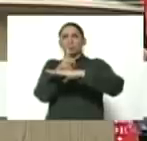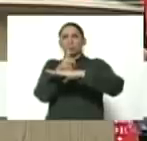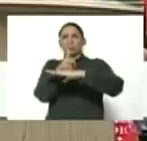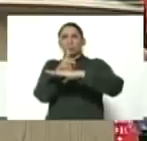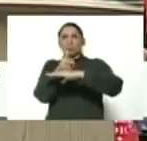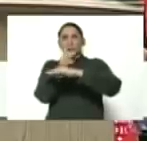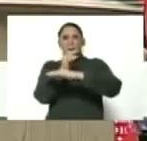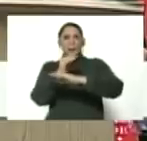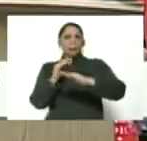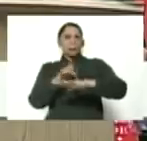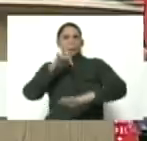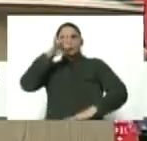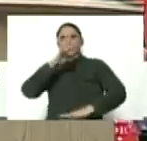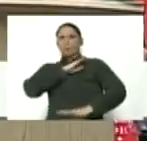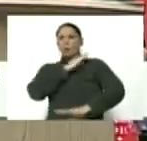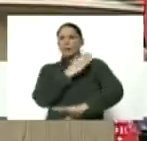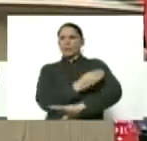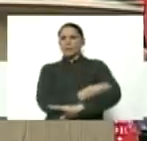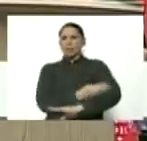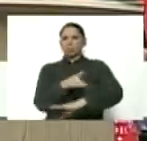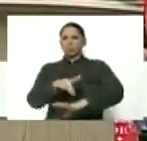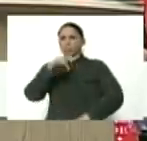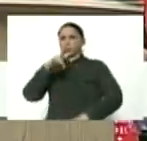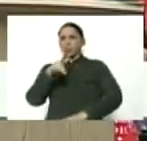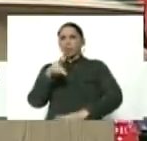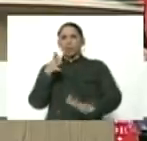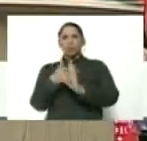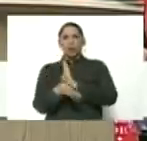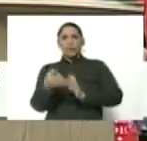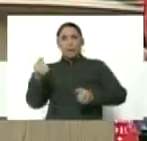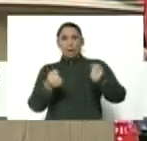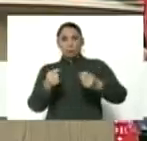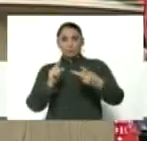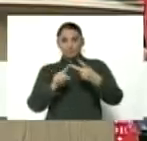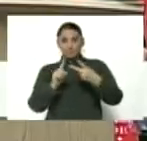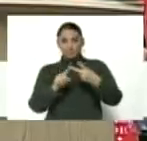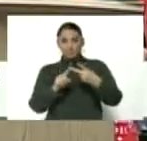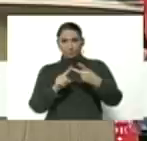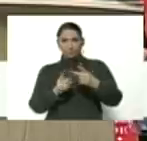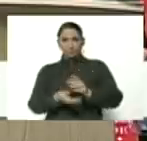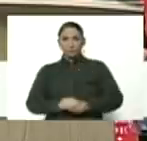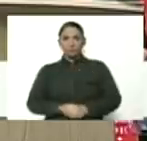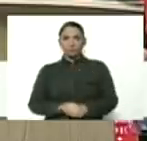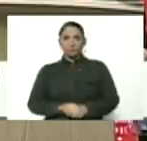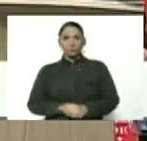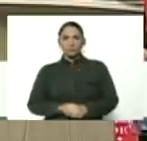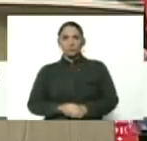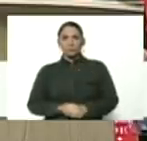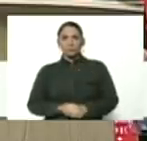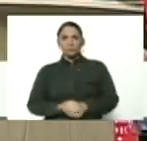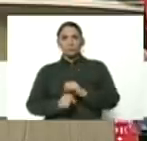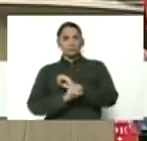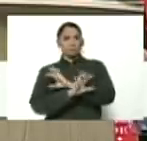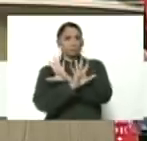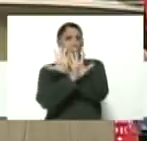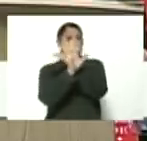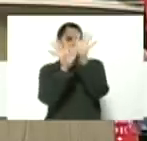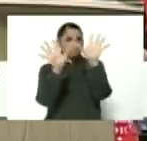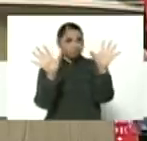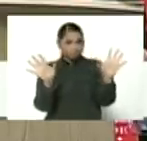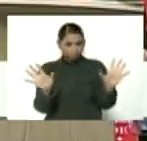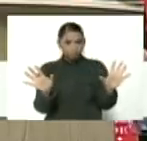aumentar la fuerza letal de esos vehículos. En segundo lugar, queda completamente